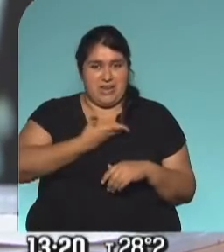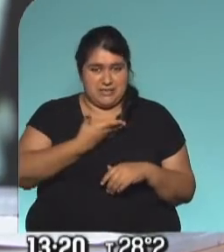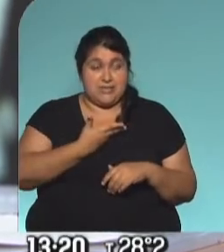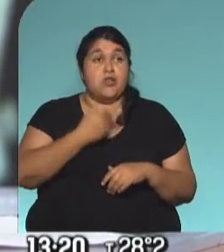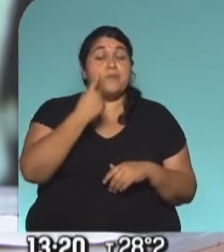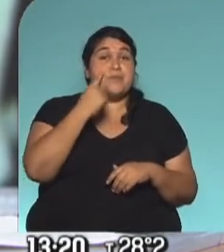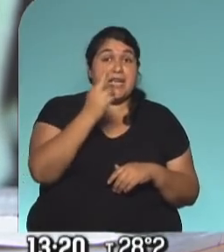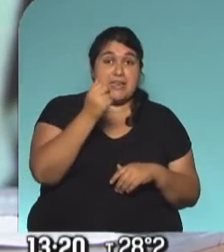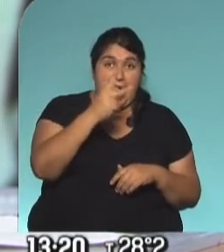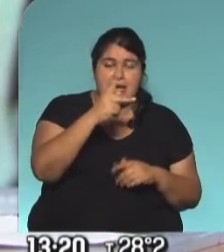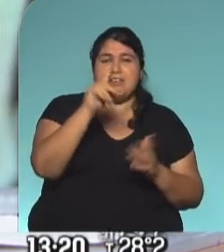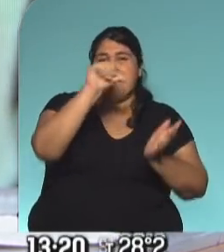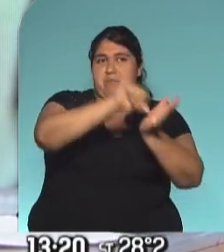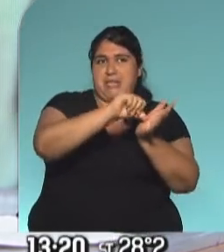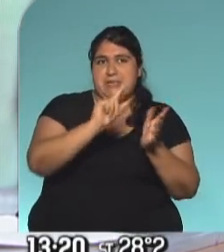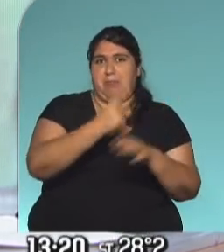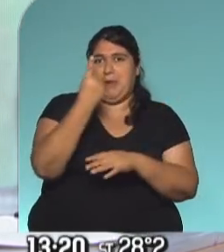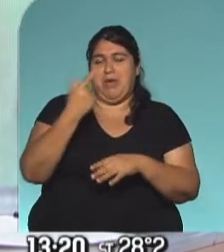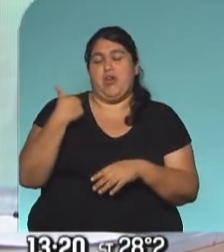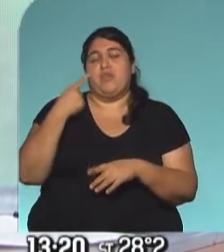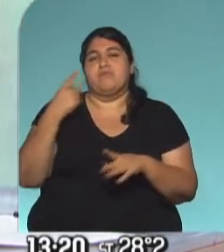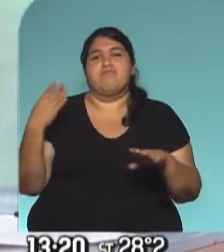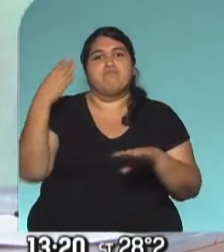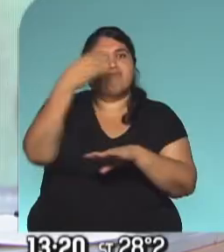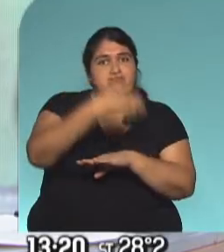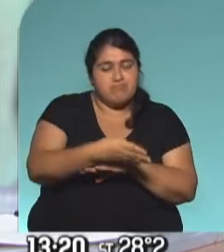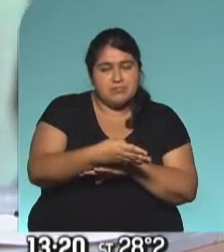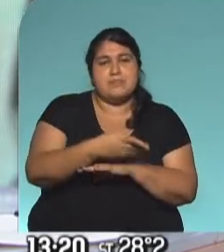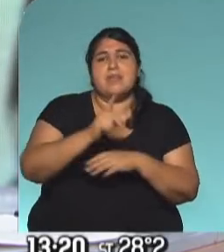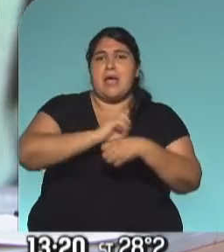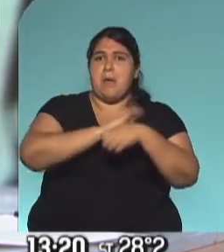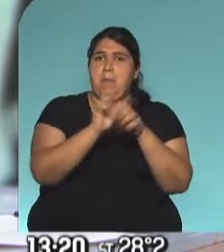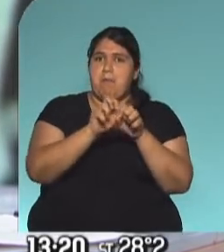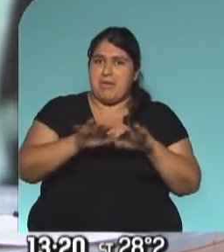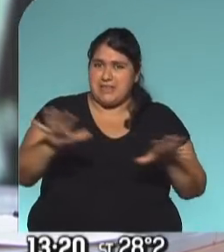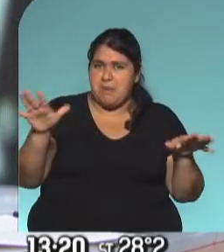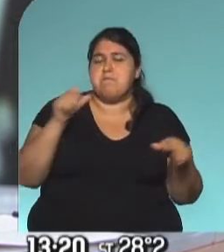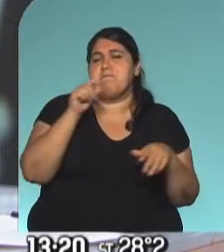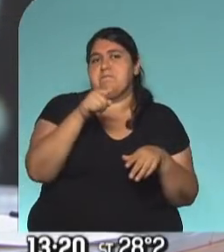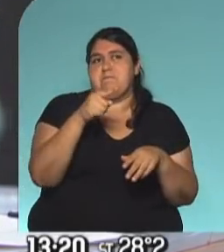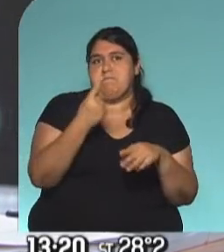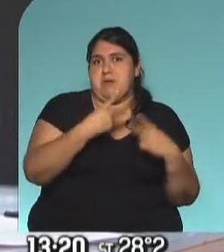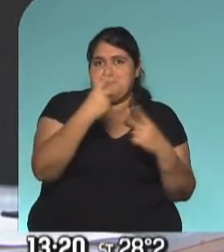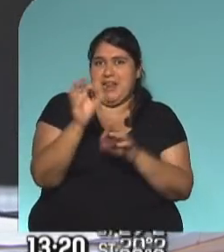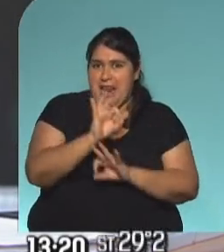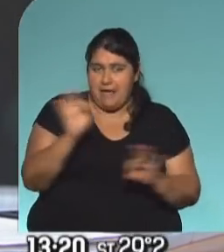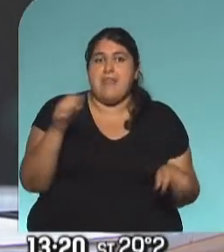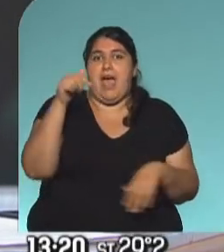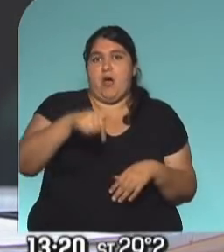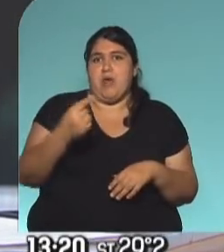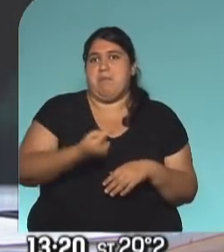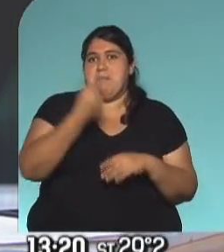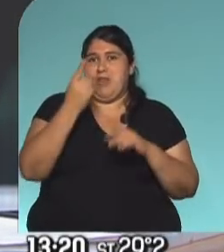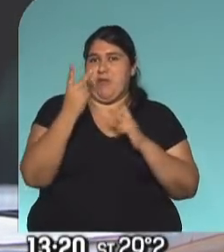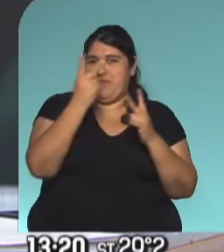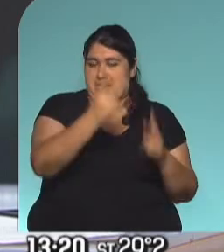primera visita oficial después de este contexto de pandemia, la primera visita que tiene hacia el exterior y comienza